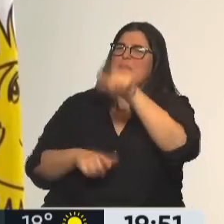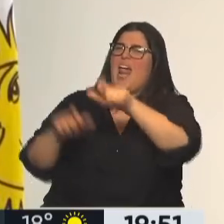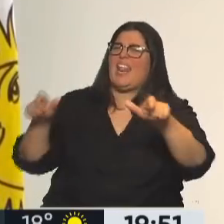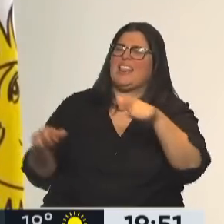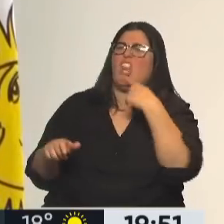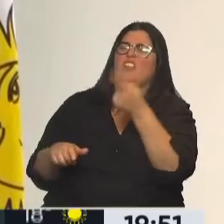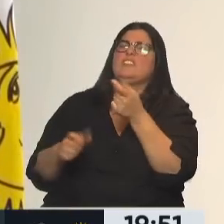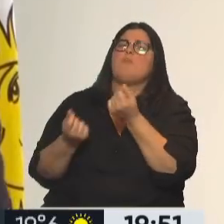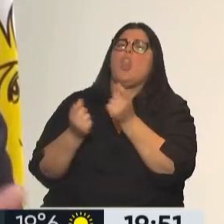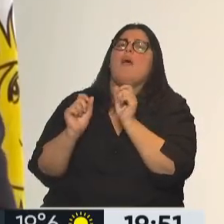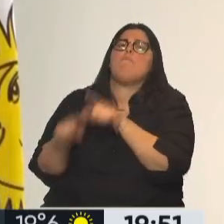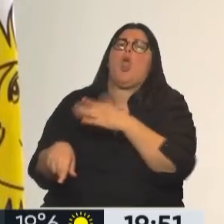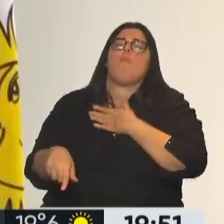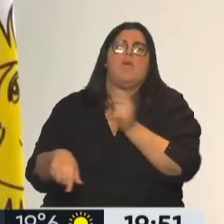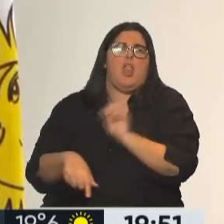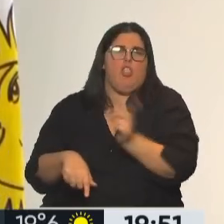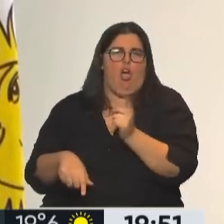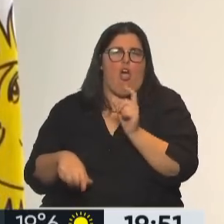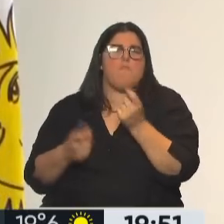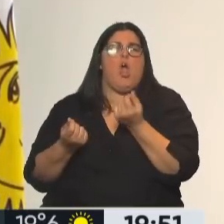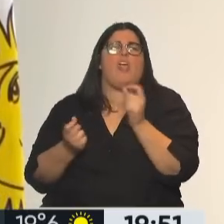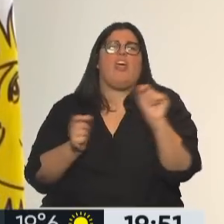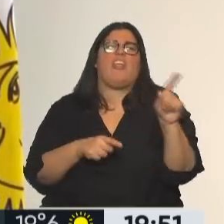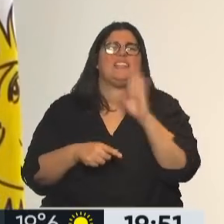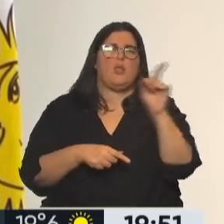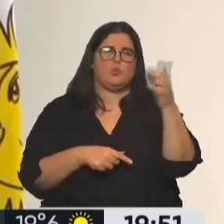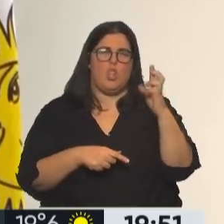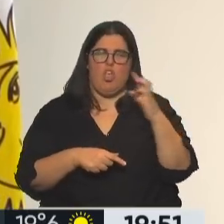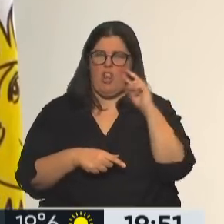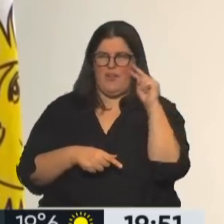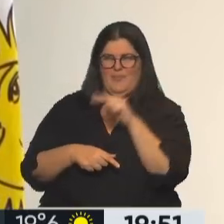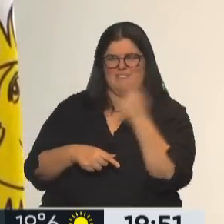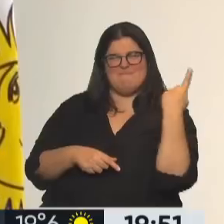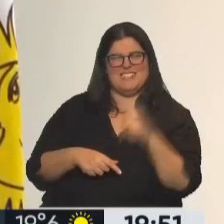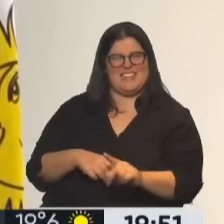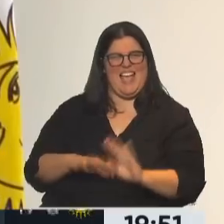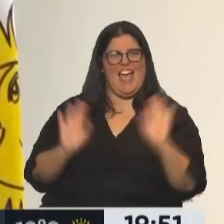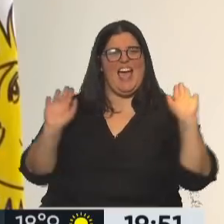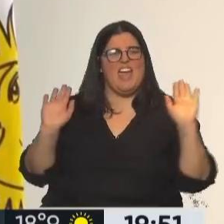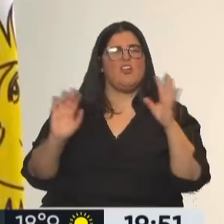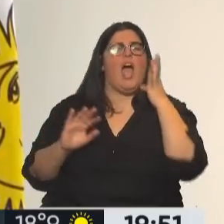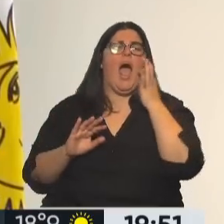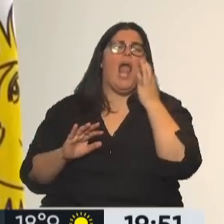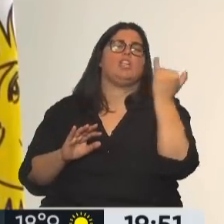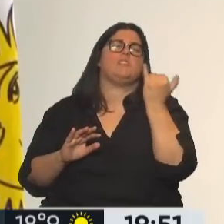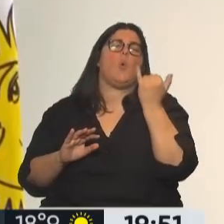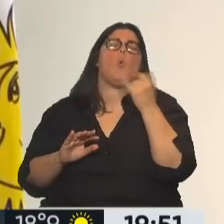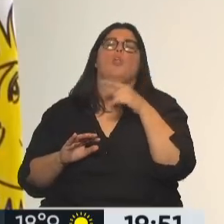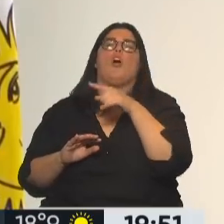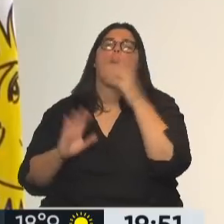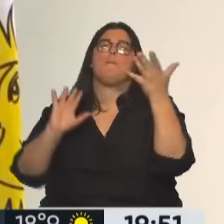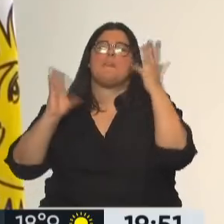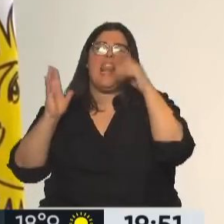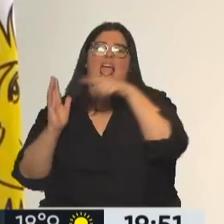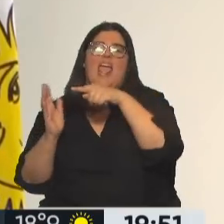de Estados Unidos. Pero bueno, supongo que algún permiso o alguna charla habrán tenido quienes hoy le ofrecen a